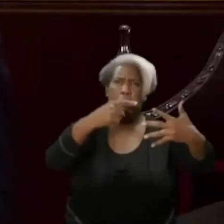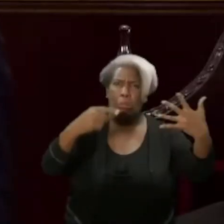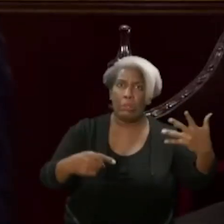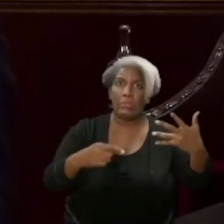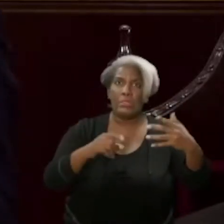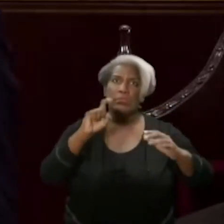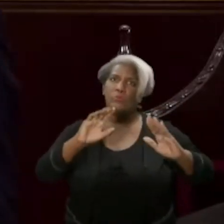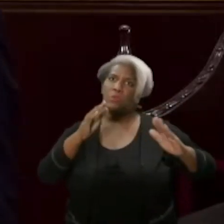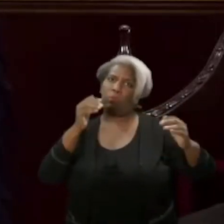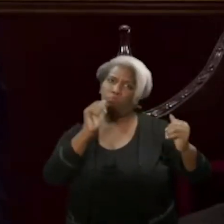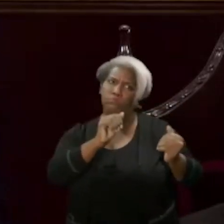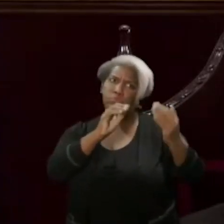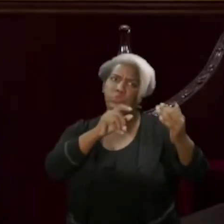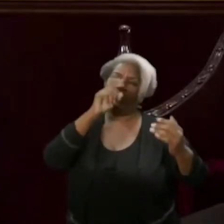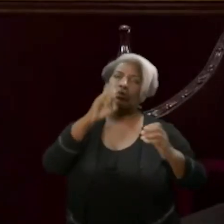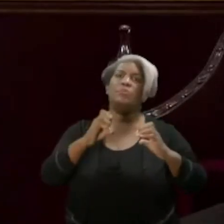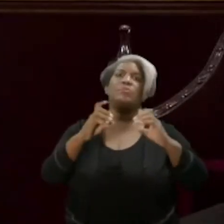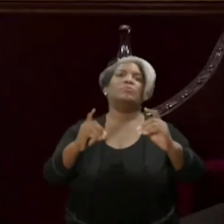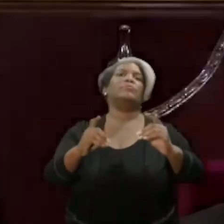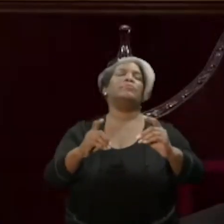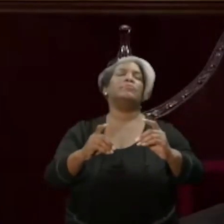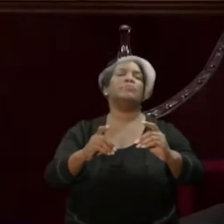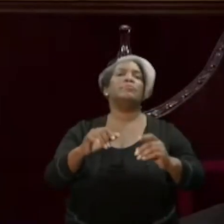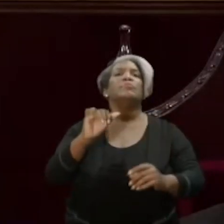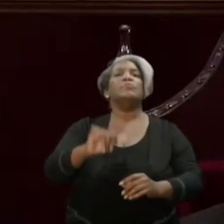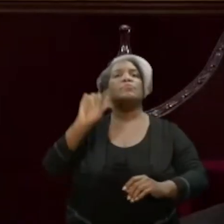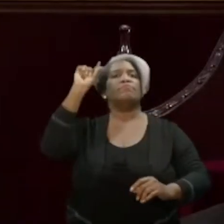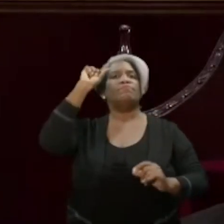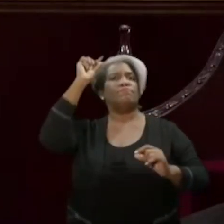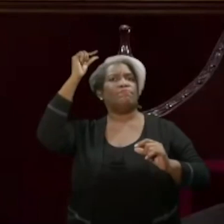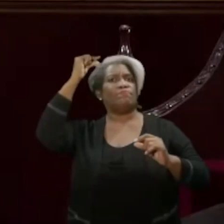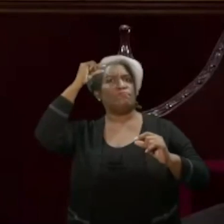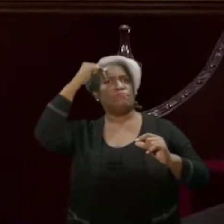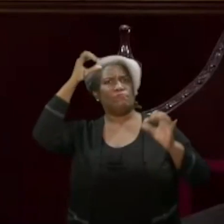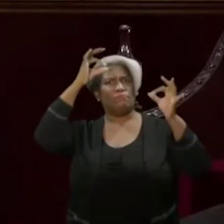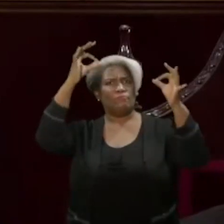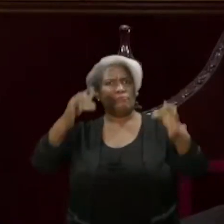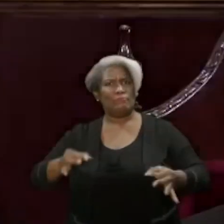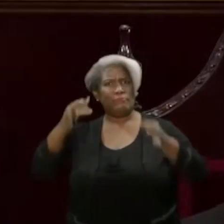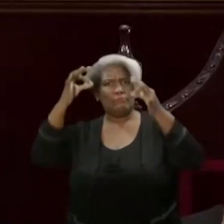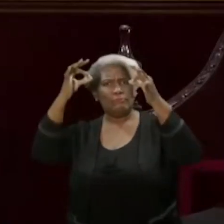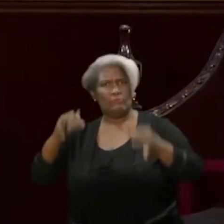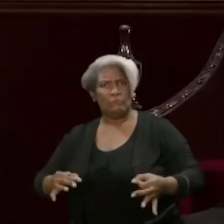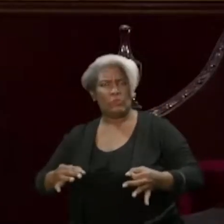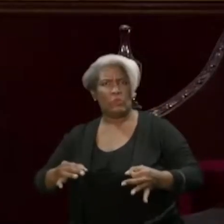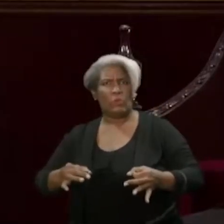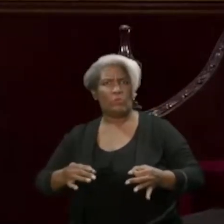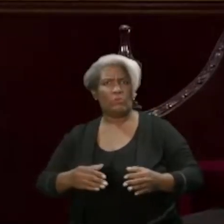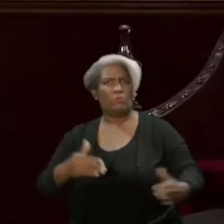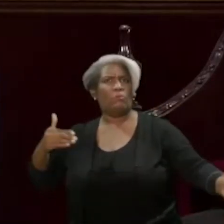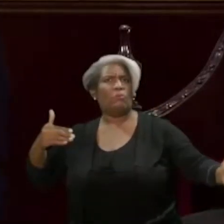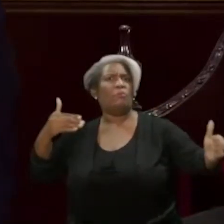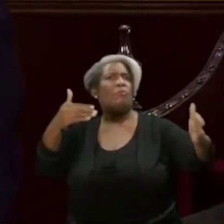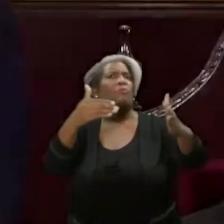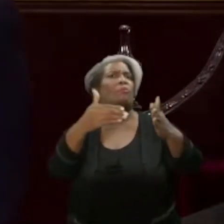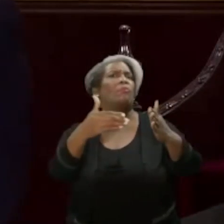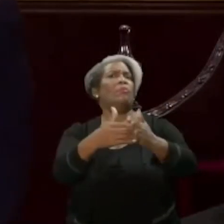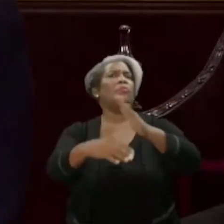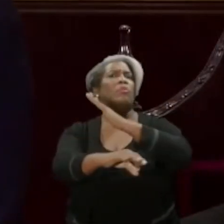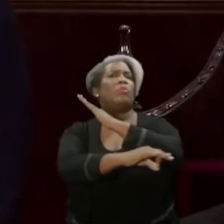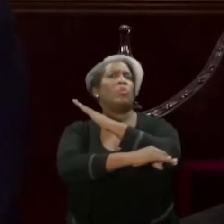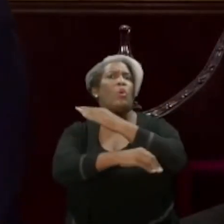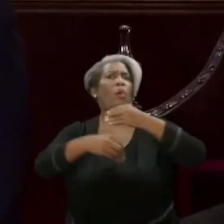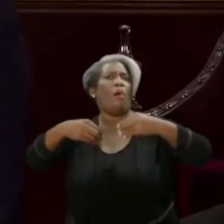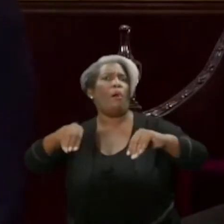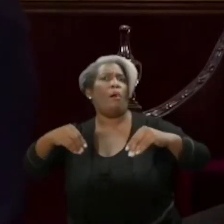organizadas. Por eso estamos llevando a cabo una política de mano de hierro contra el tráfico de drogas y sus redes. Bajo este gobierno